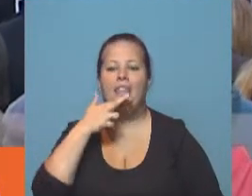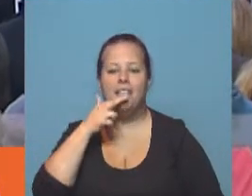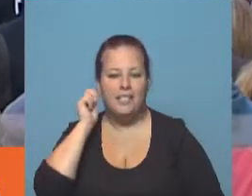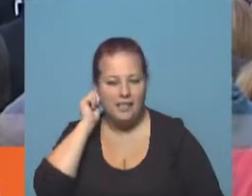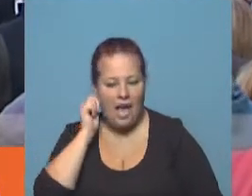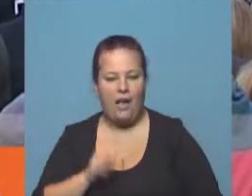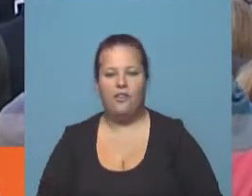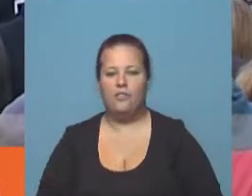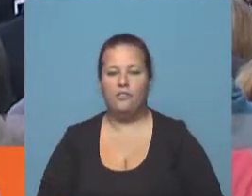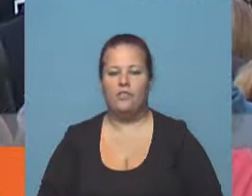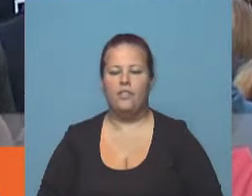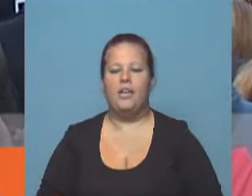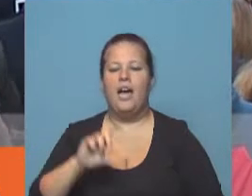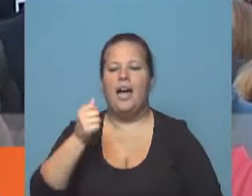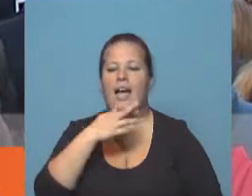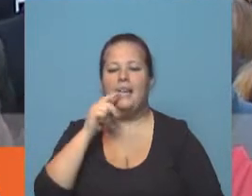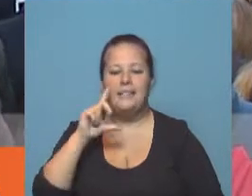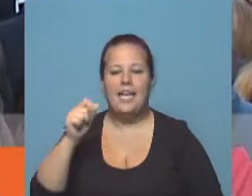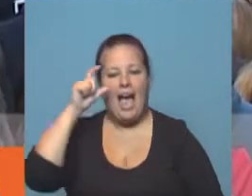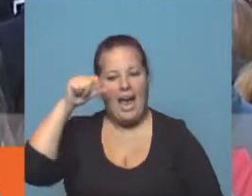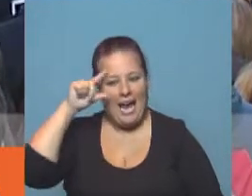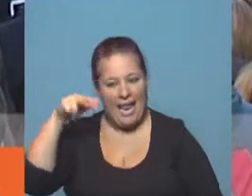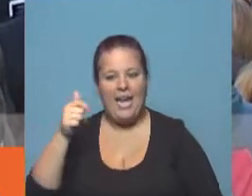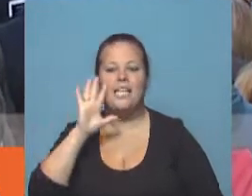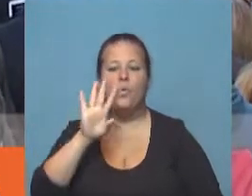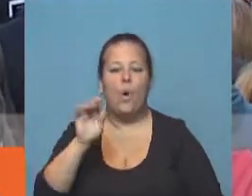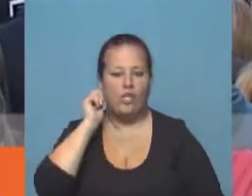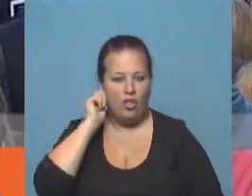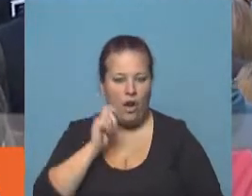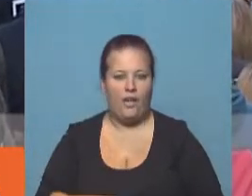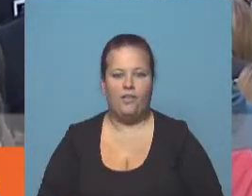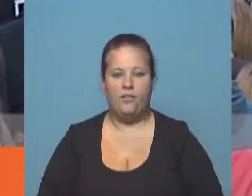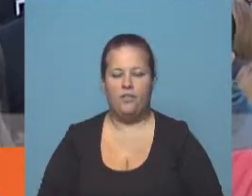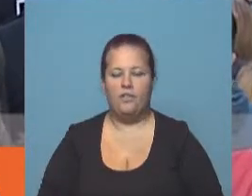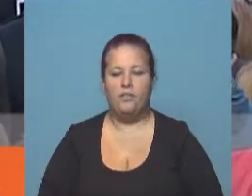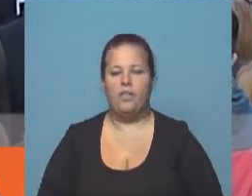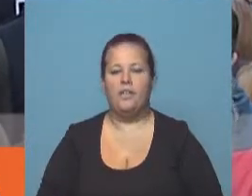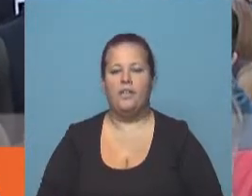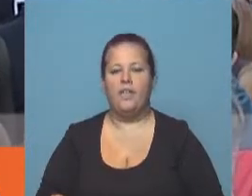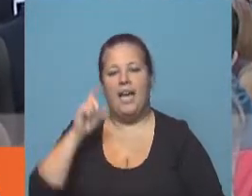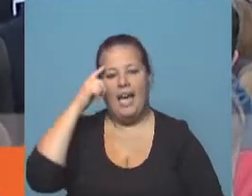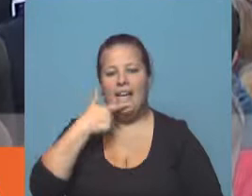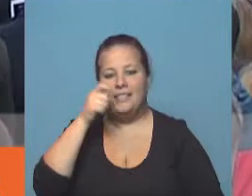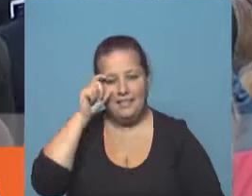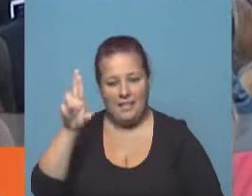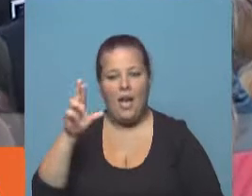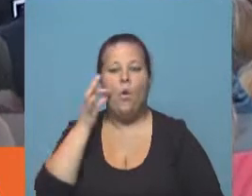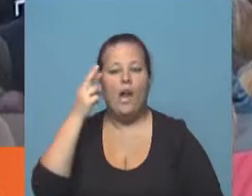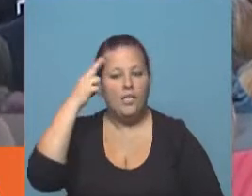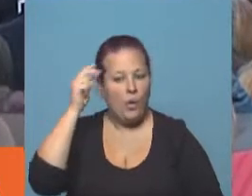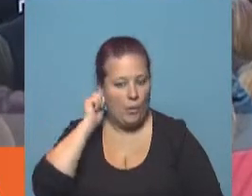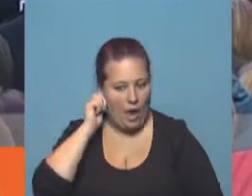años. Castica Elena Sofía, 54 años. Lynn Esther, 49 años.